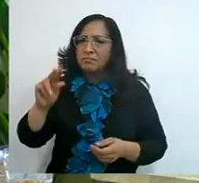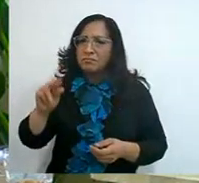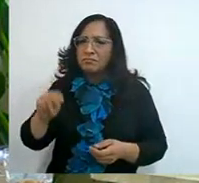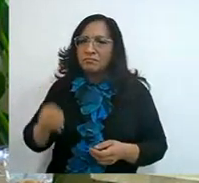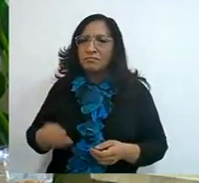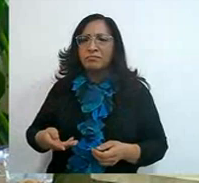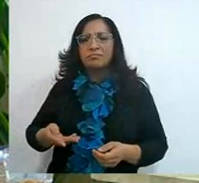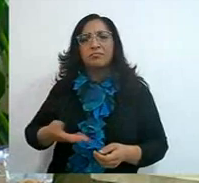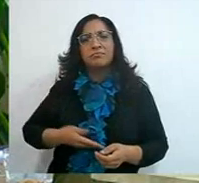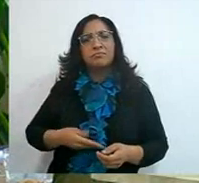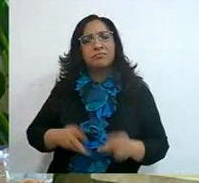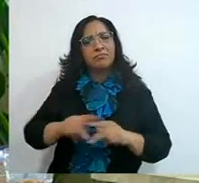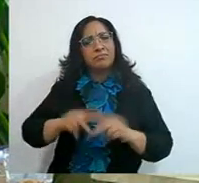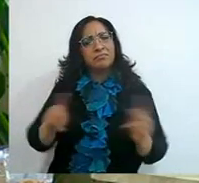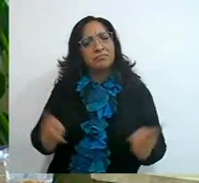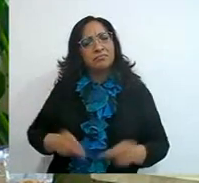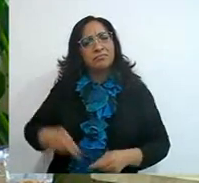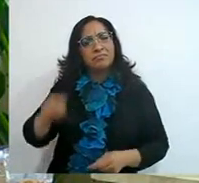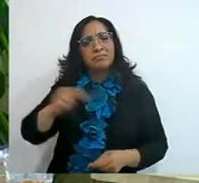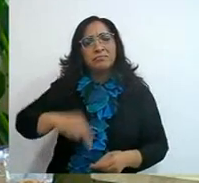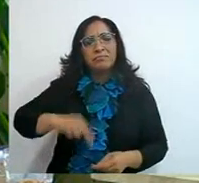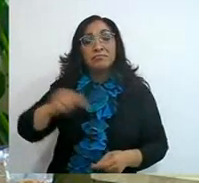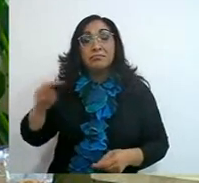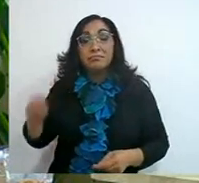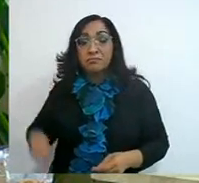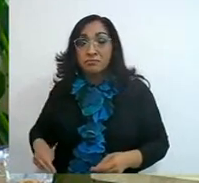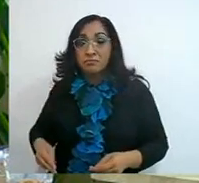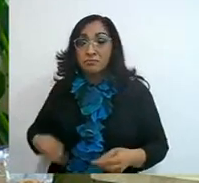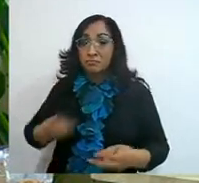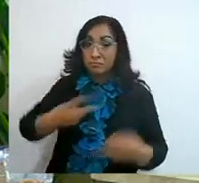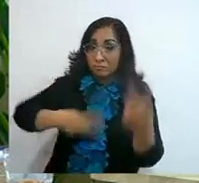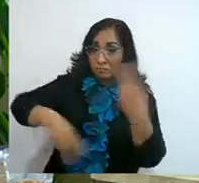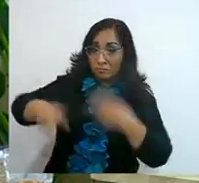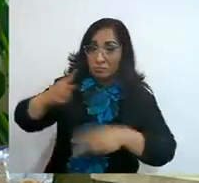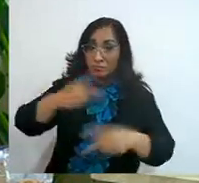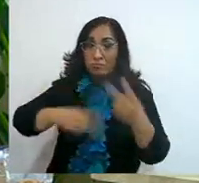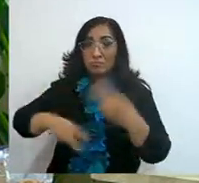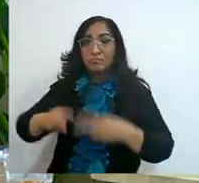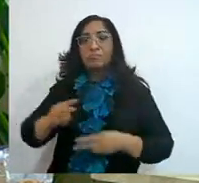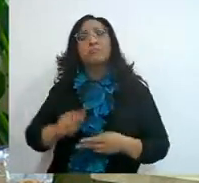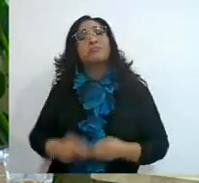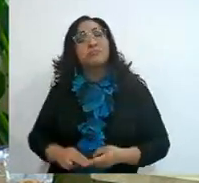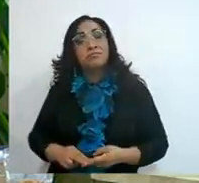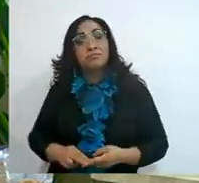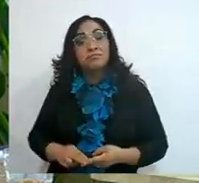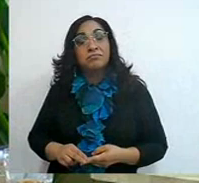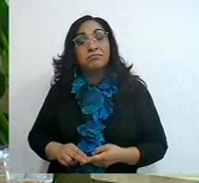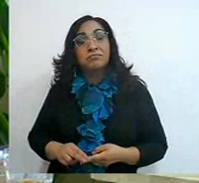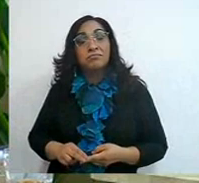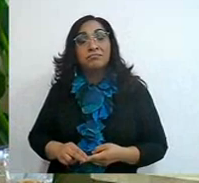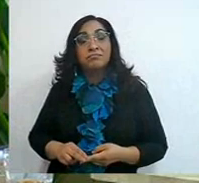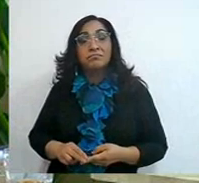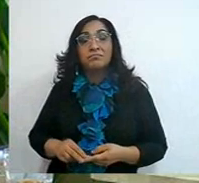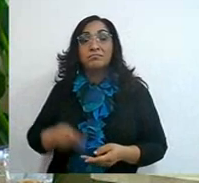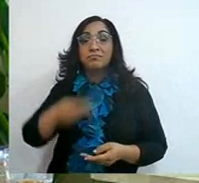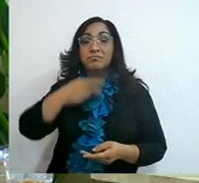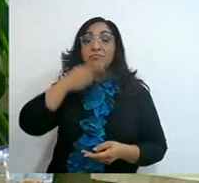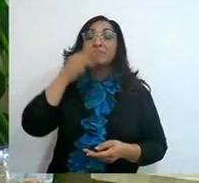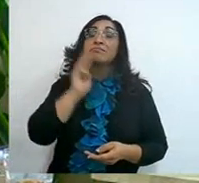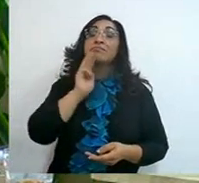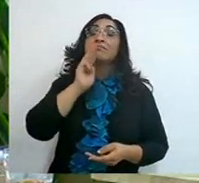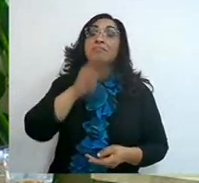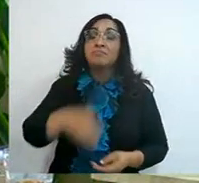impune. ¿Y qué hace? La maldición del Señor, dice, se pasea sobre la tierra.